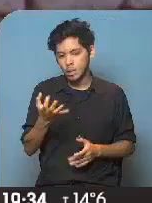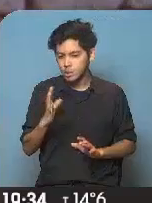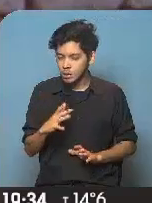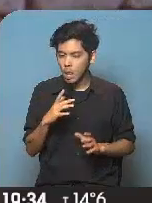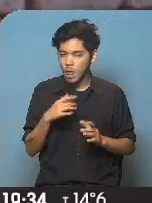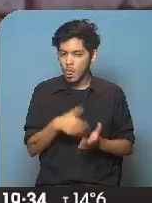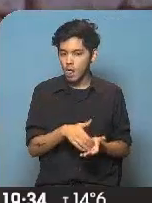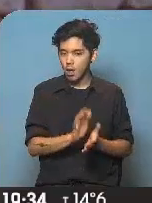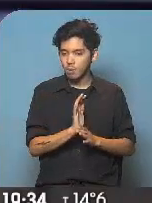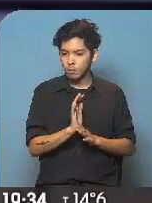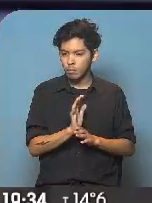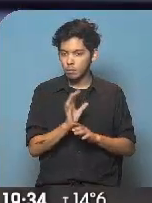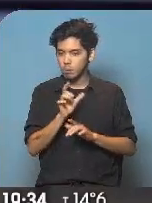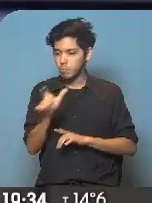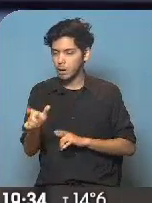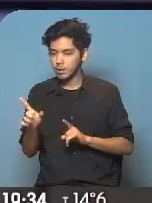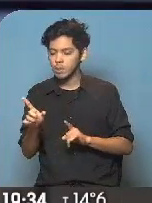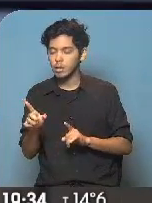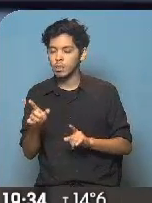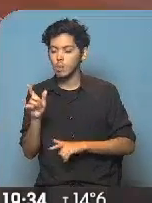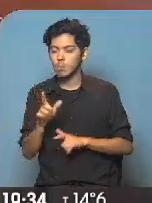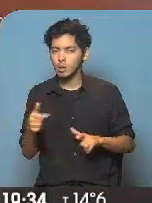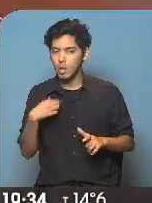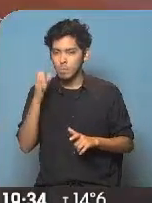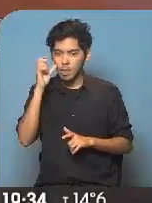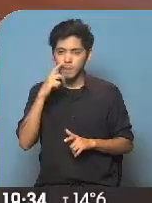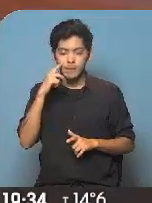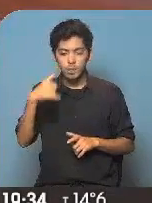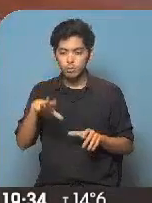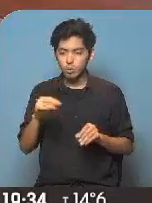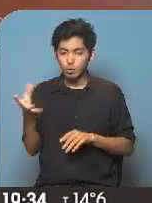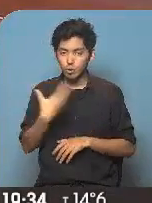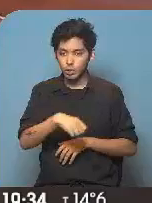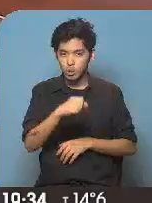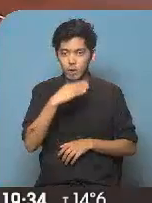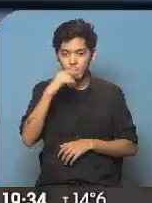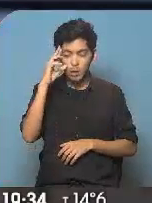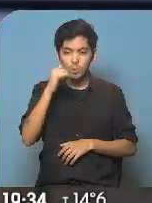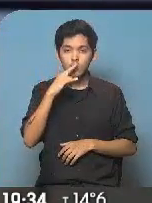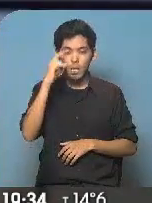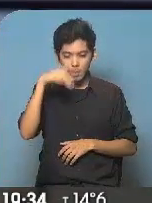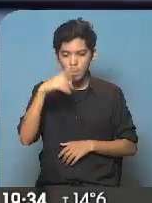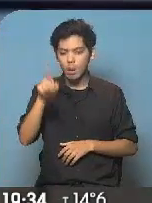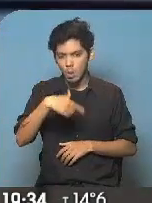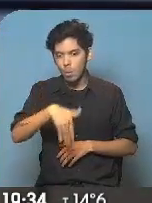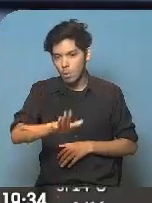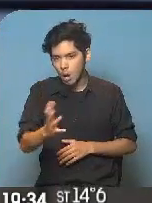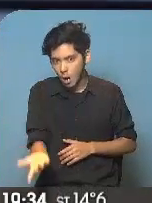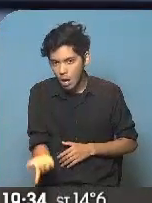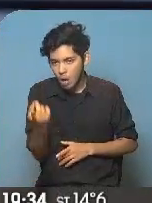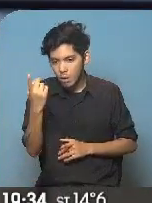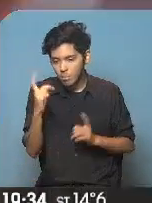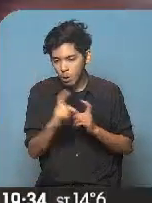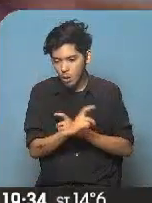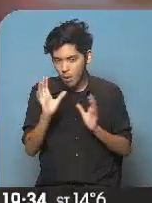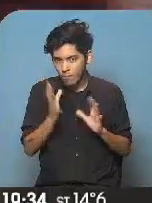desde parte de los sectores palestinos y que todo lo que se lleve a Jerusalén, un encuentro de tanta importancia, iba a generar réplicas de este